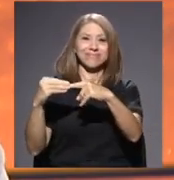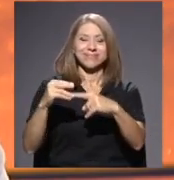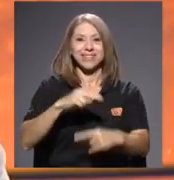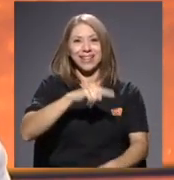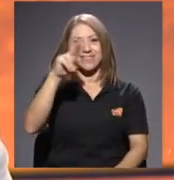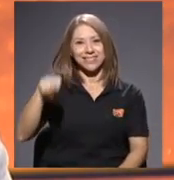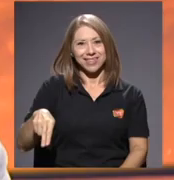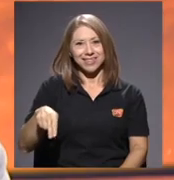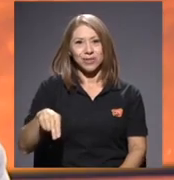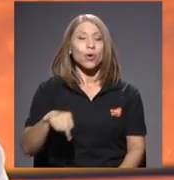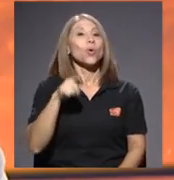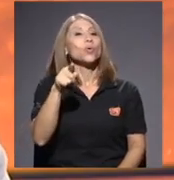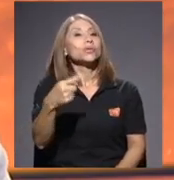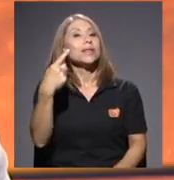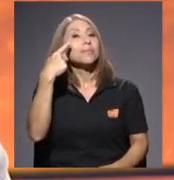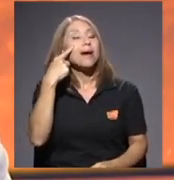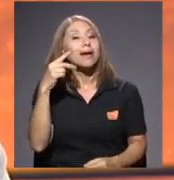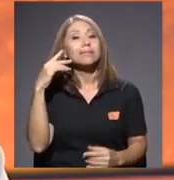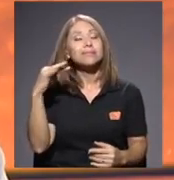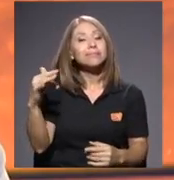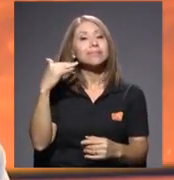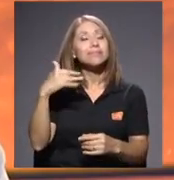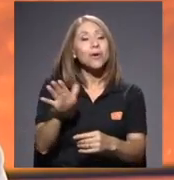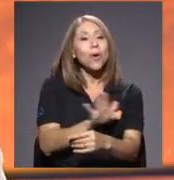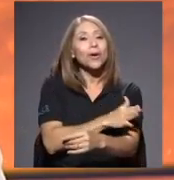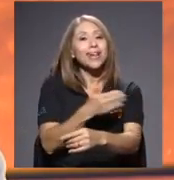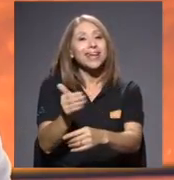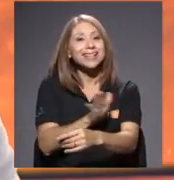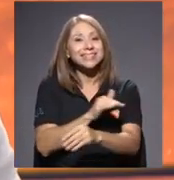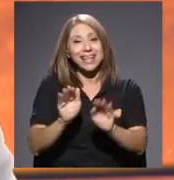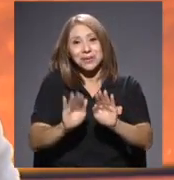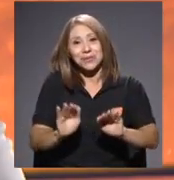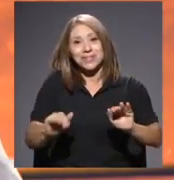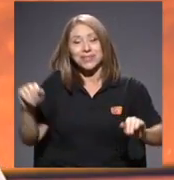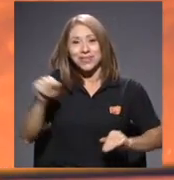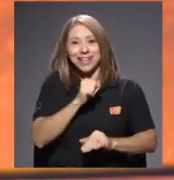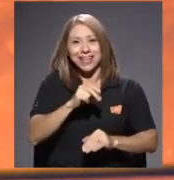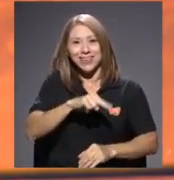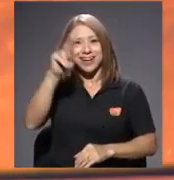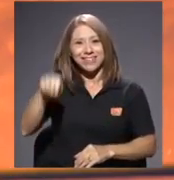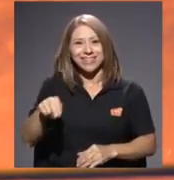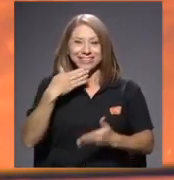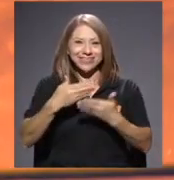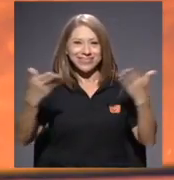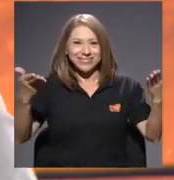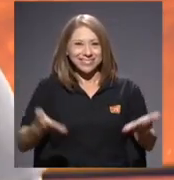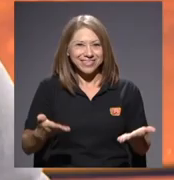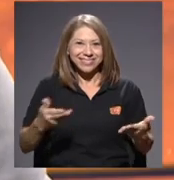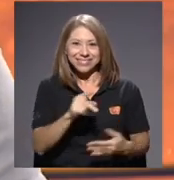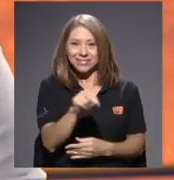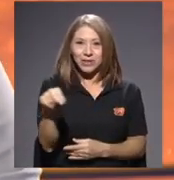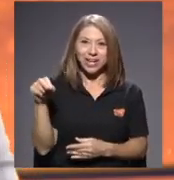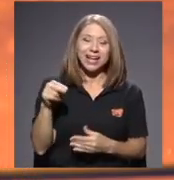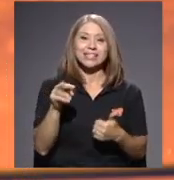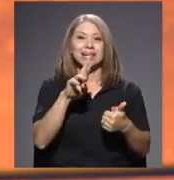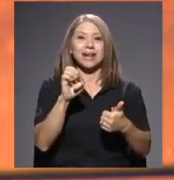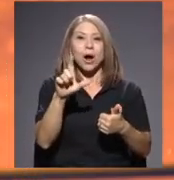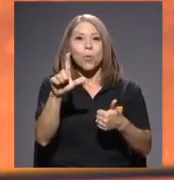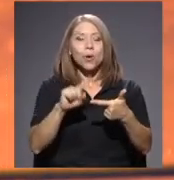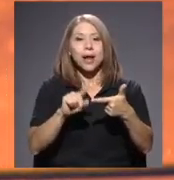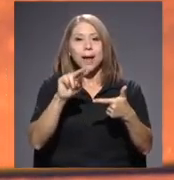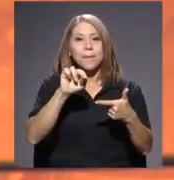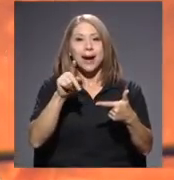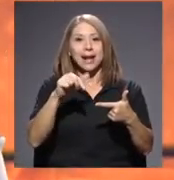tener una orquesta y unos niños cantándole a la Navidad. Sin más, les doy la bienvenida a los colegas el día de hoy, Raúl,